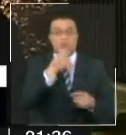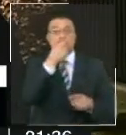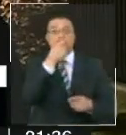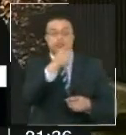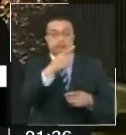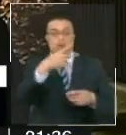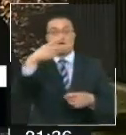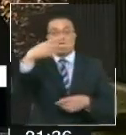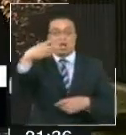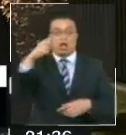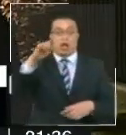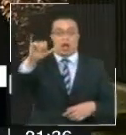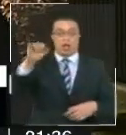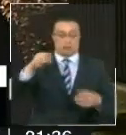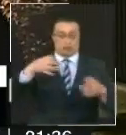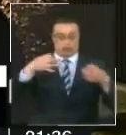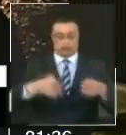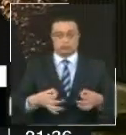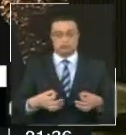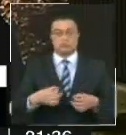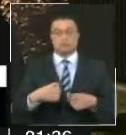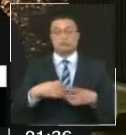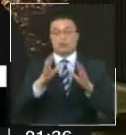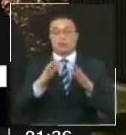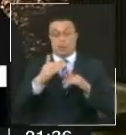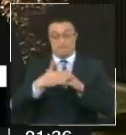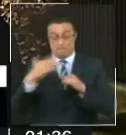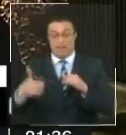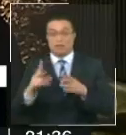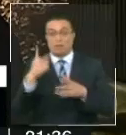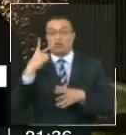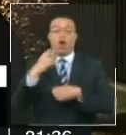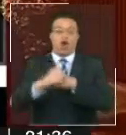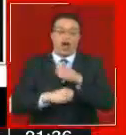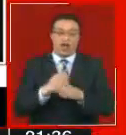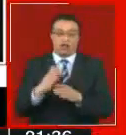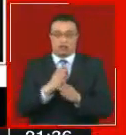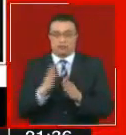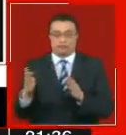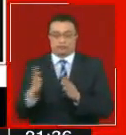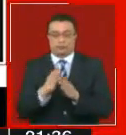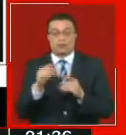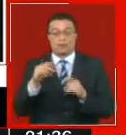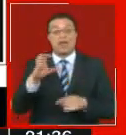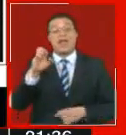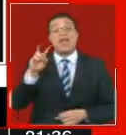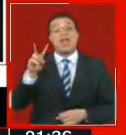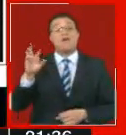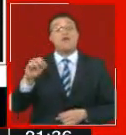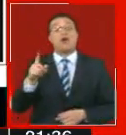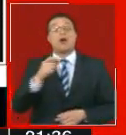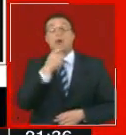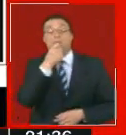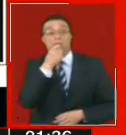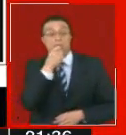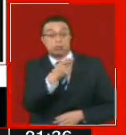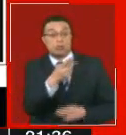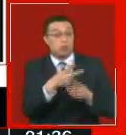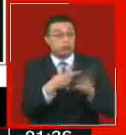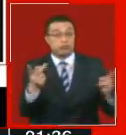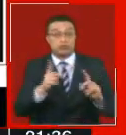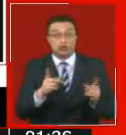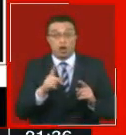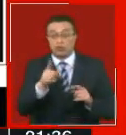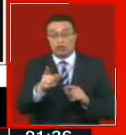ante la Corte Internacional de Justicia dentro de un plazo de 2 años si es que Evo Morales no hubiera comenzado con esta remetida pública no